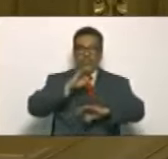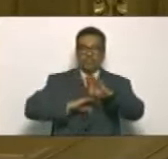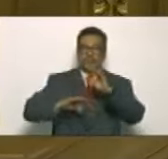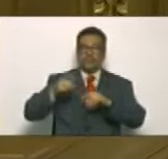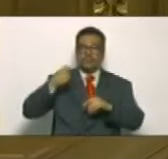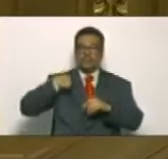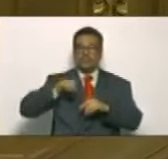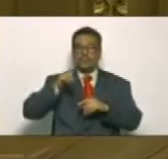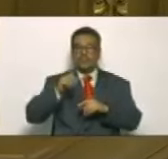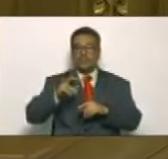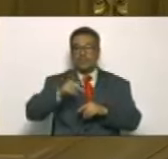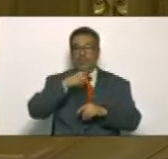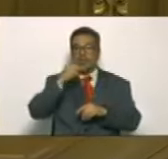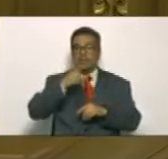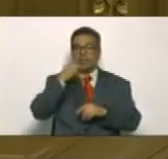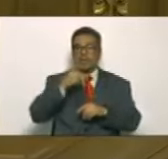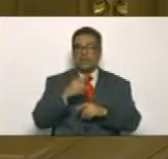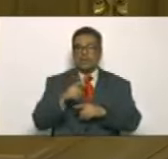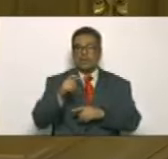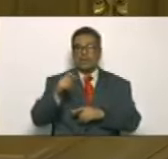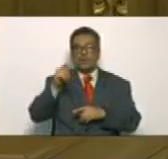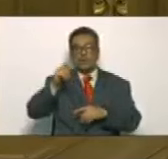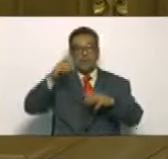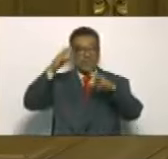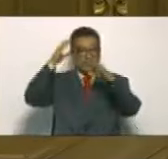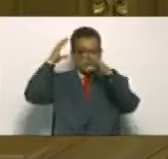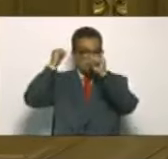tuvo como político, como diplomático,